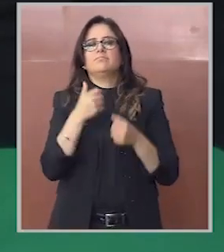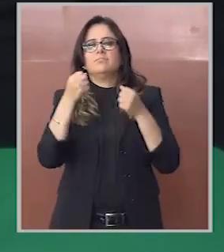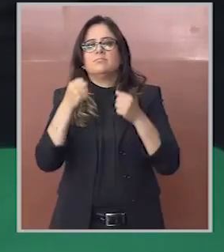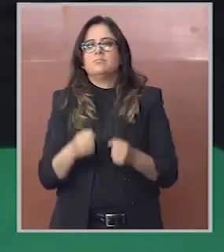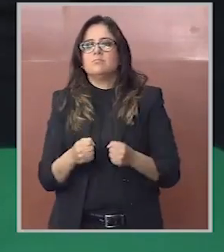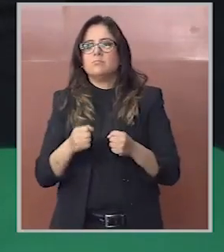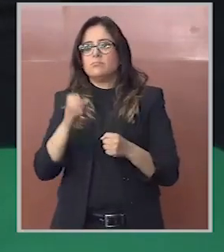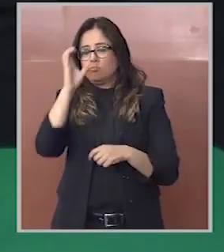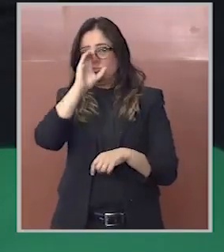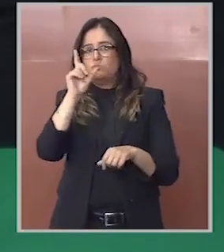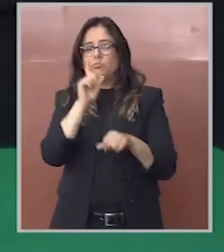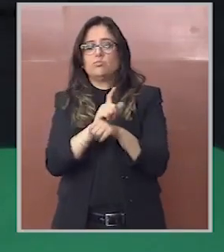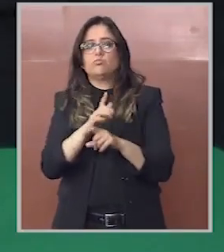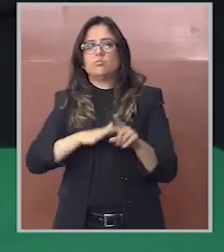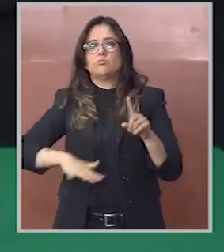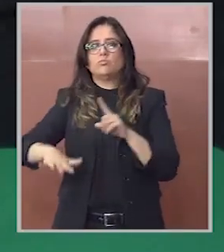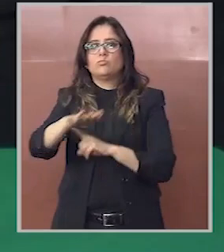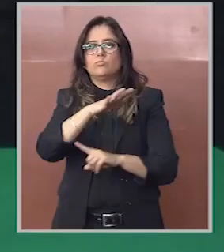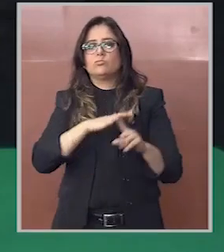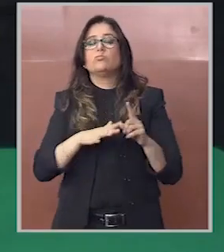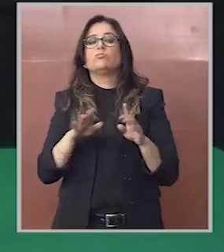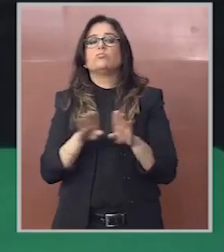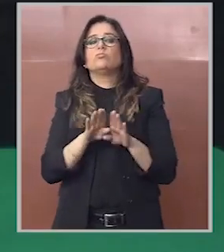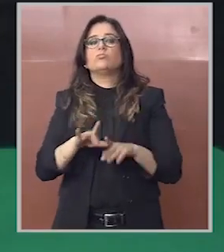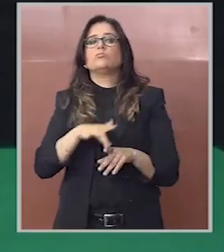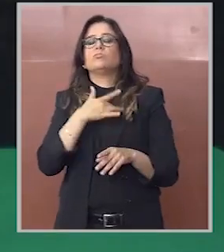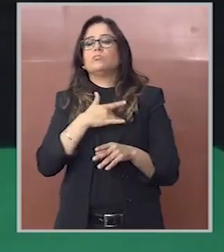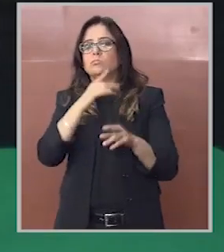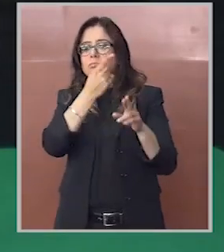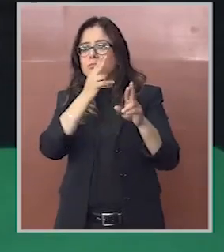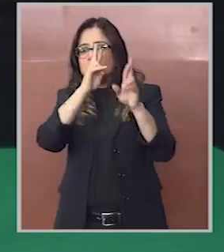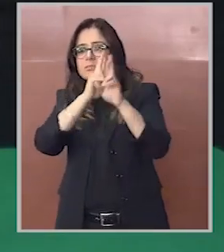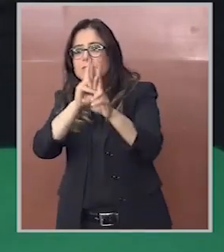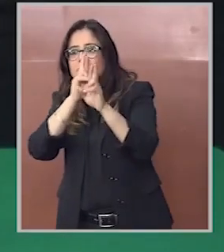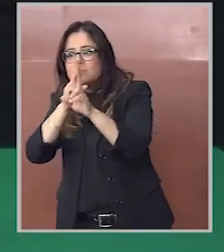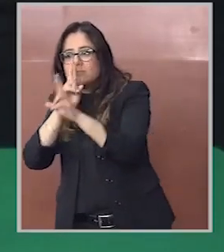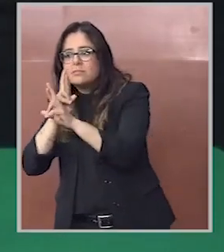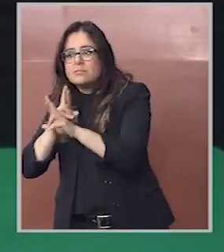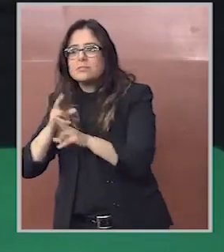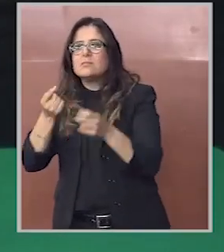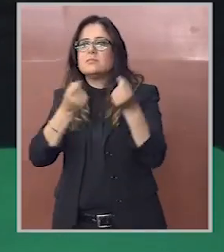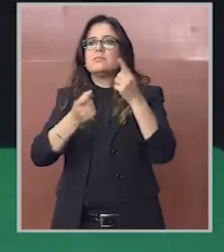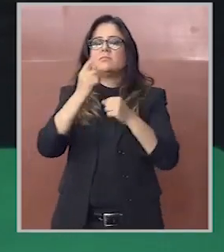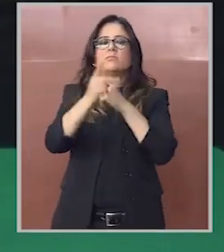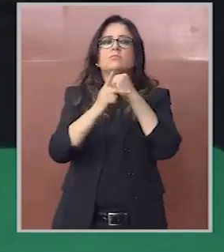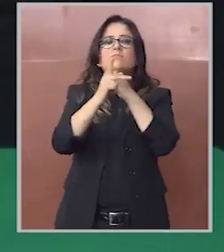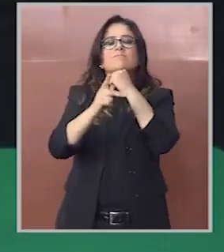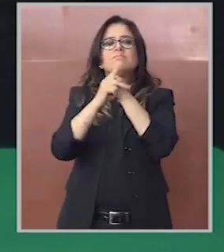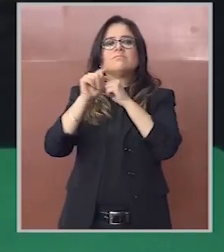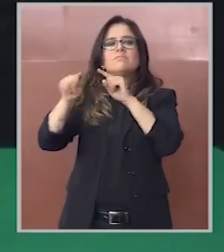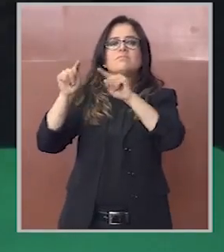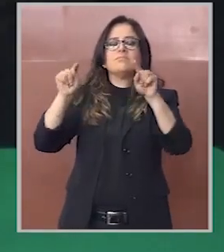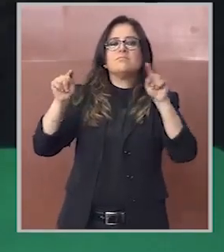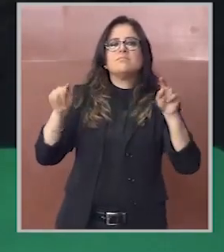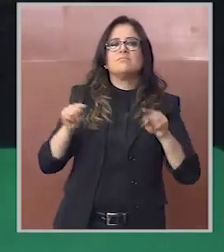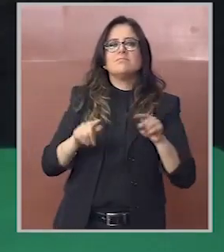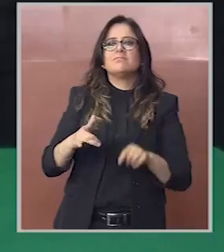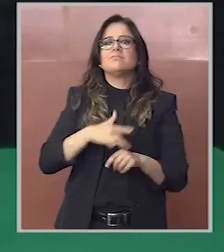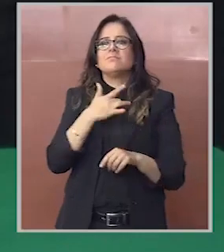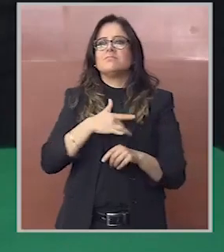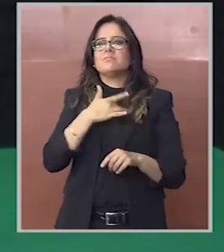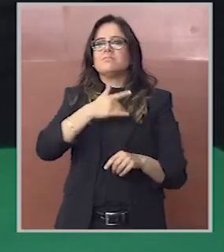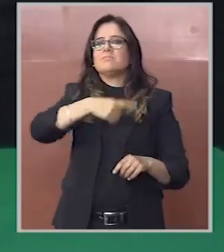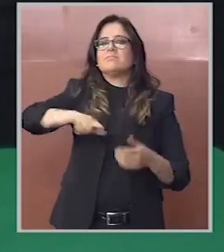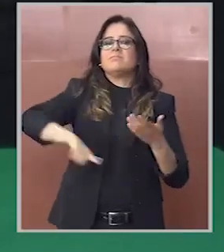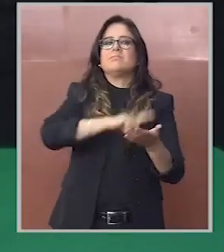respetarlo y en algunos países se está intentando esto que se llama leyes de coordinación entre la justicia